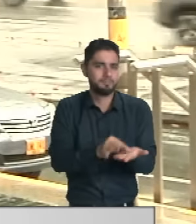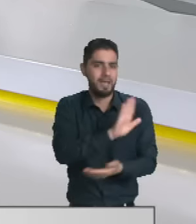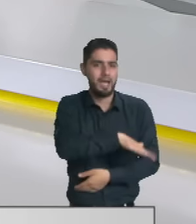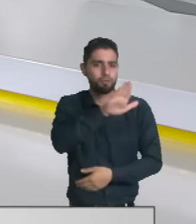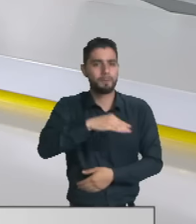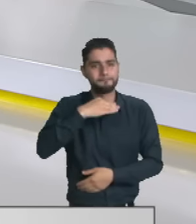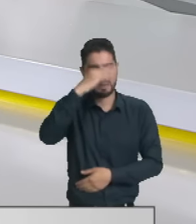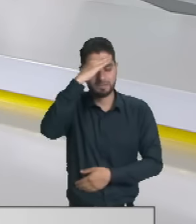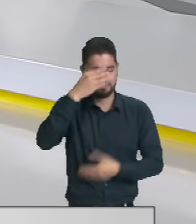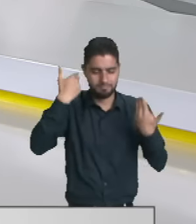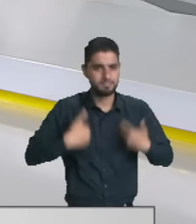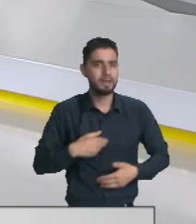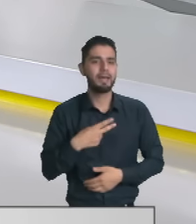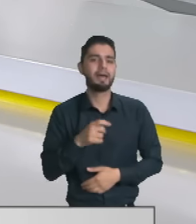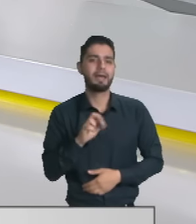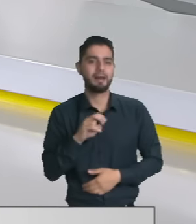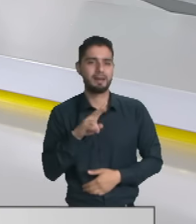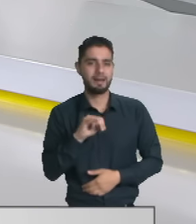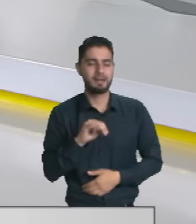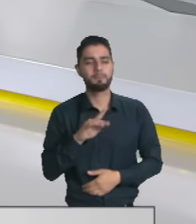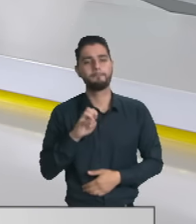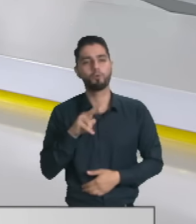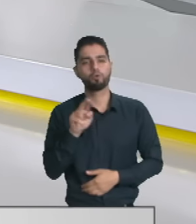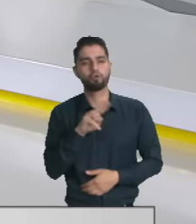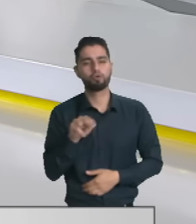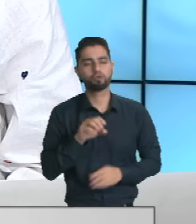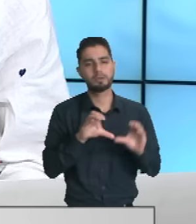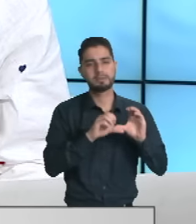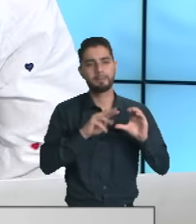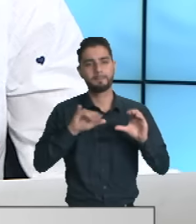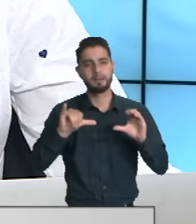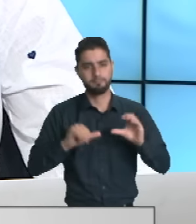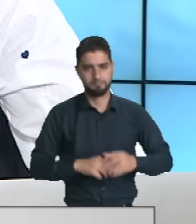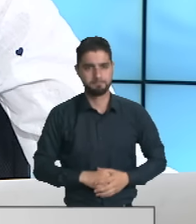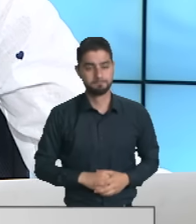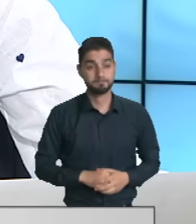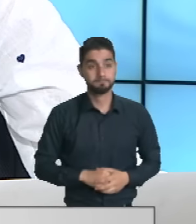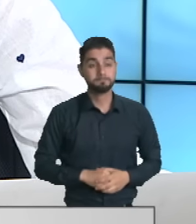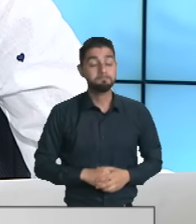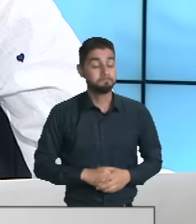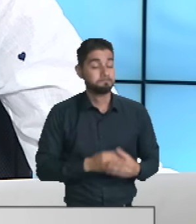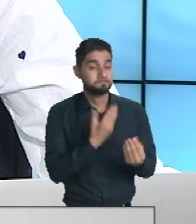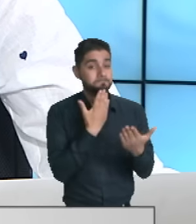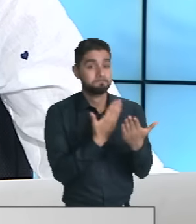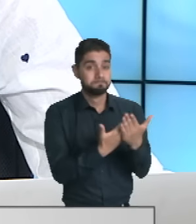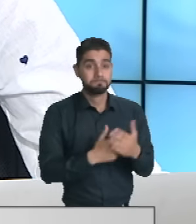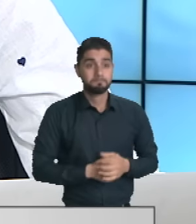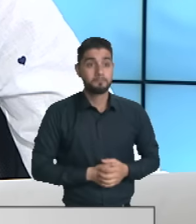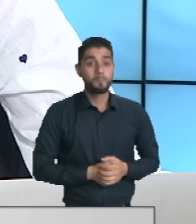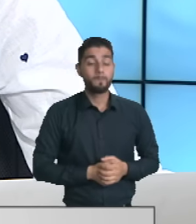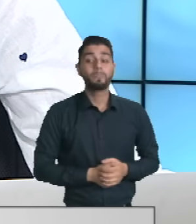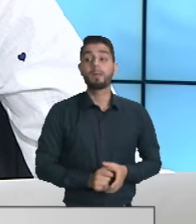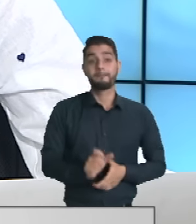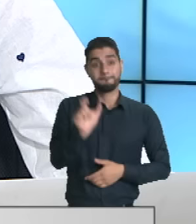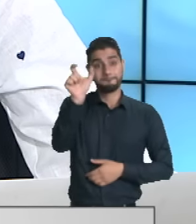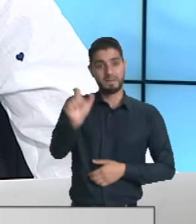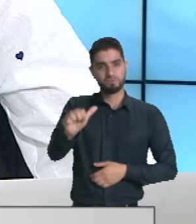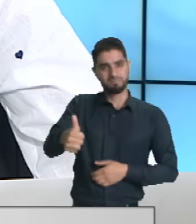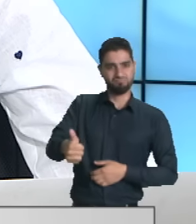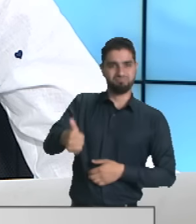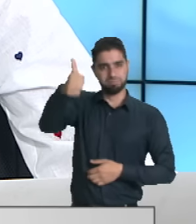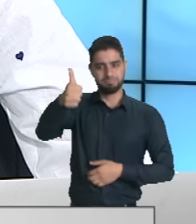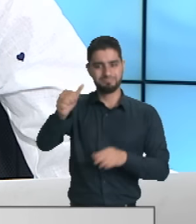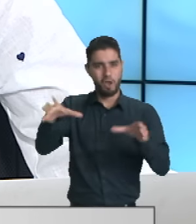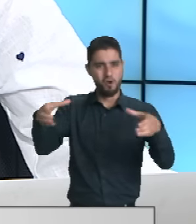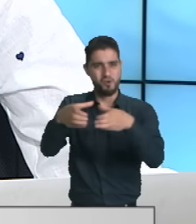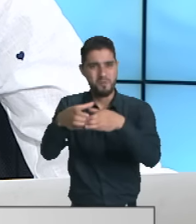Hernán Muñoz, Noticentro 1, CMI. Hernán, muchas gracias. Y fue capturado uno de los cabecillas de la banda La Inmaculada,